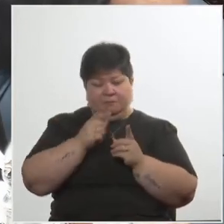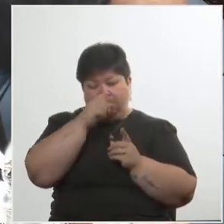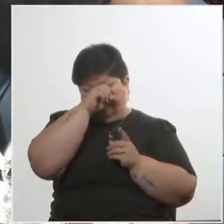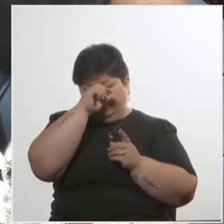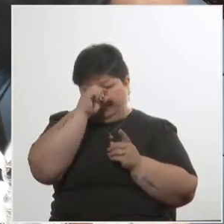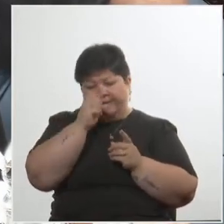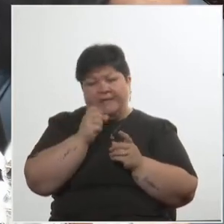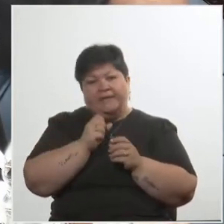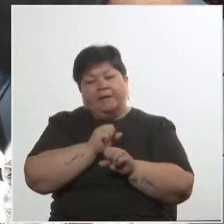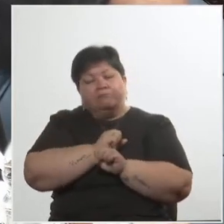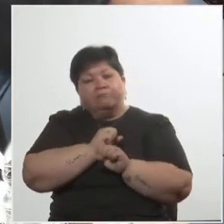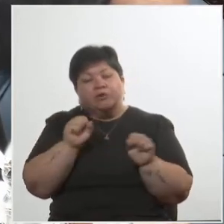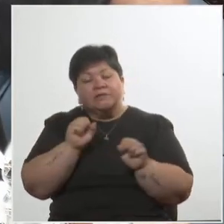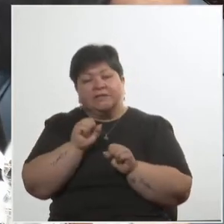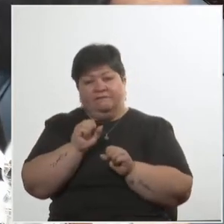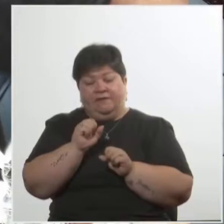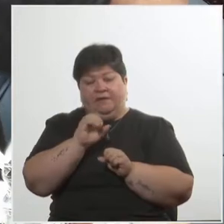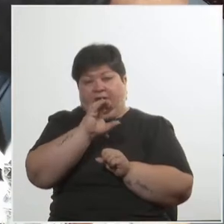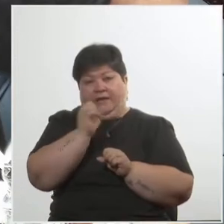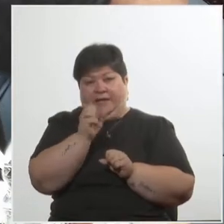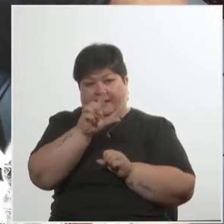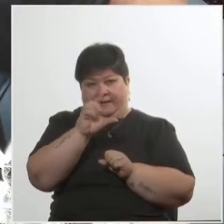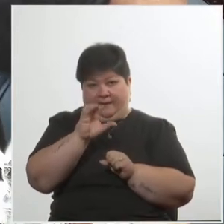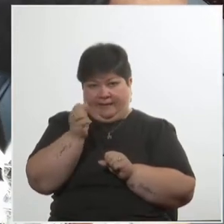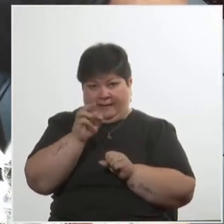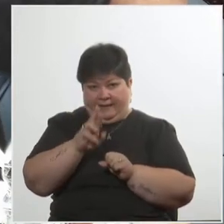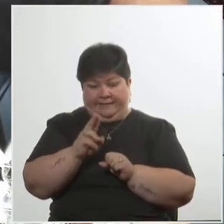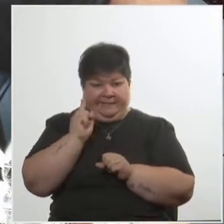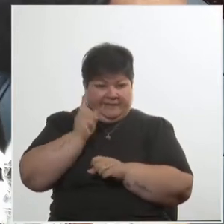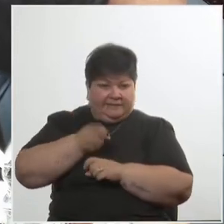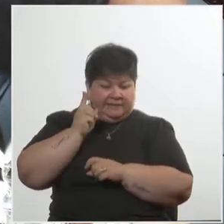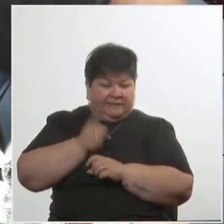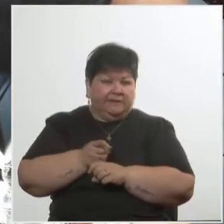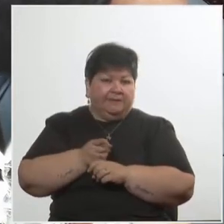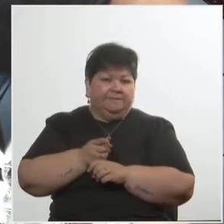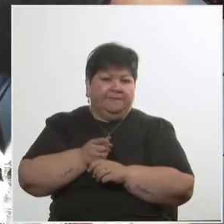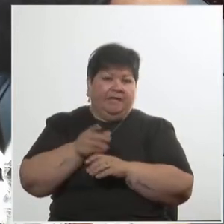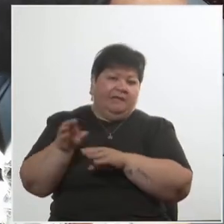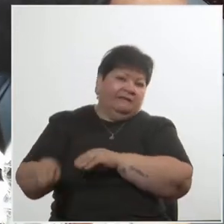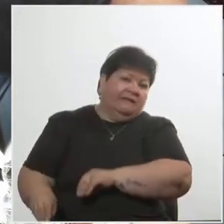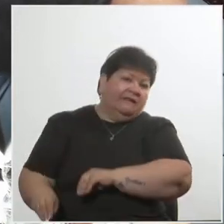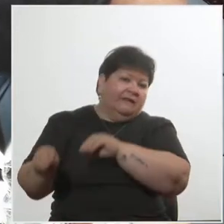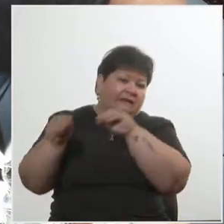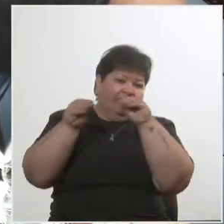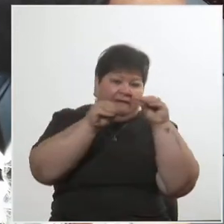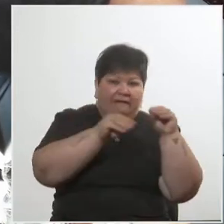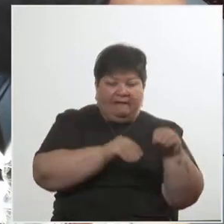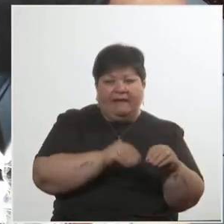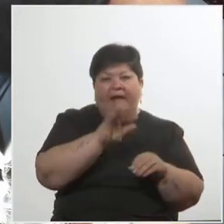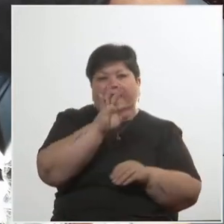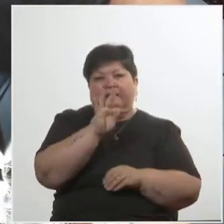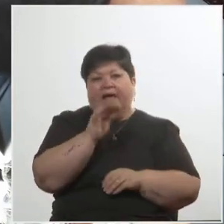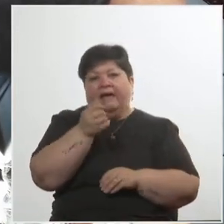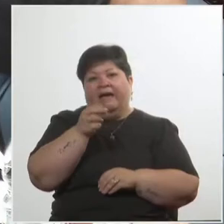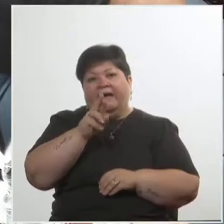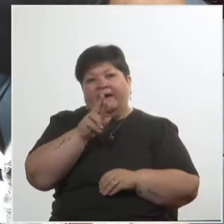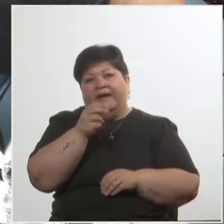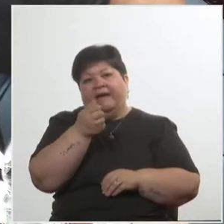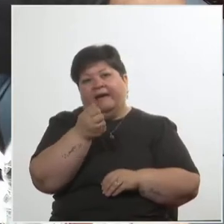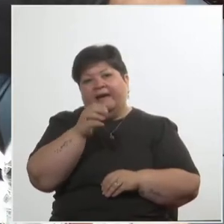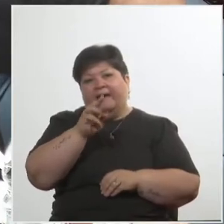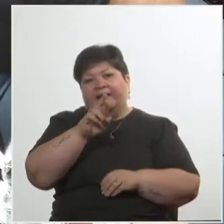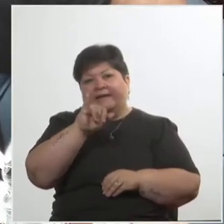posibles decisiones que tome calcar es trasladarse la producción toda tarariras y dejar